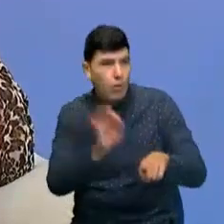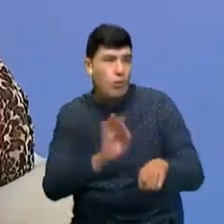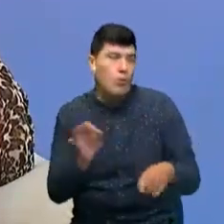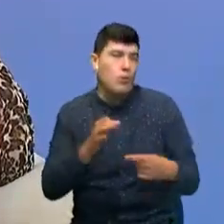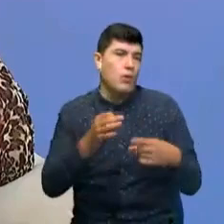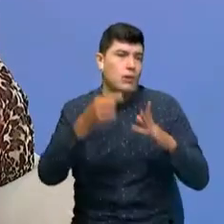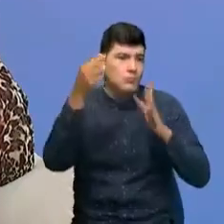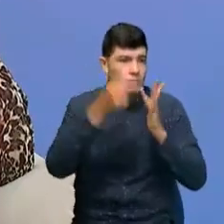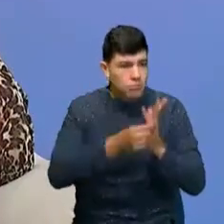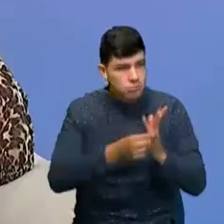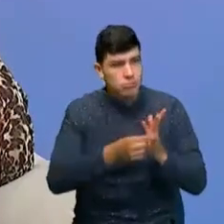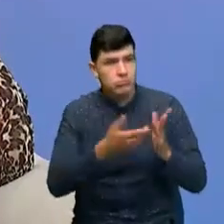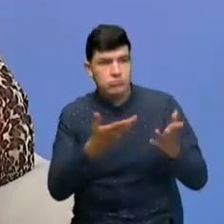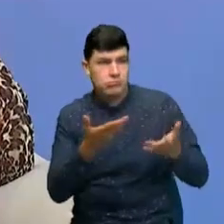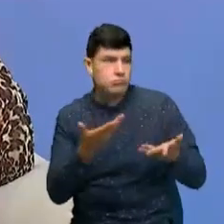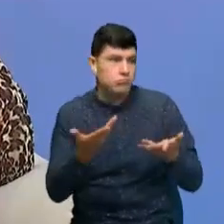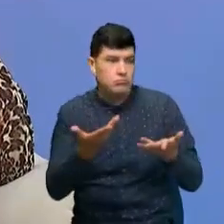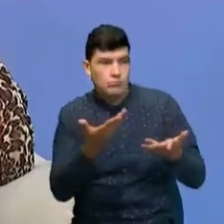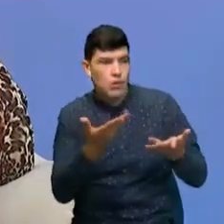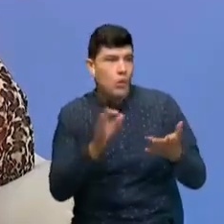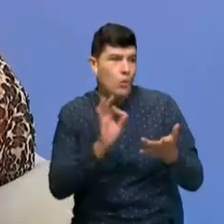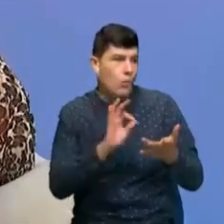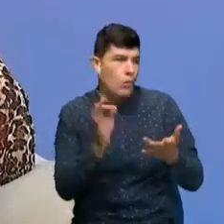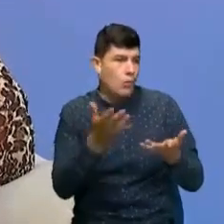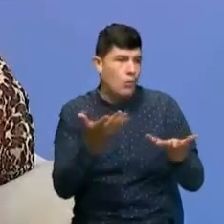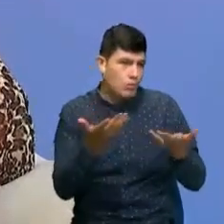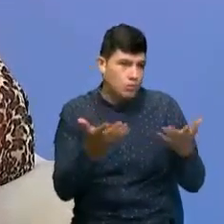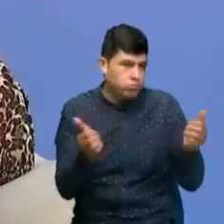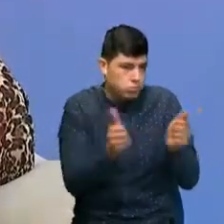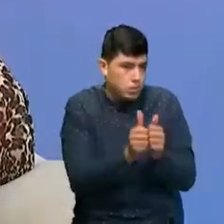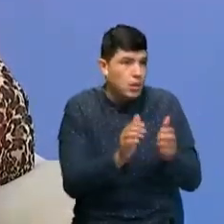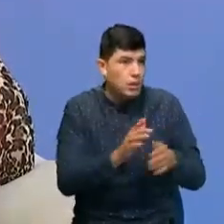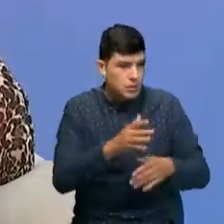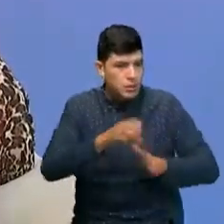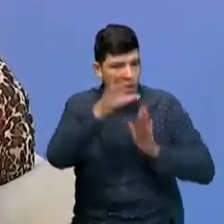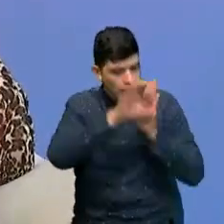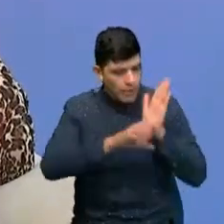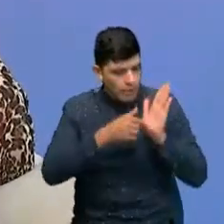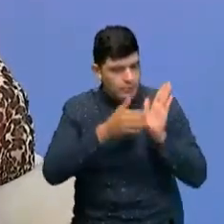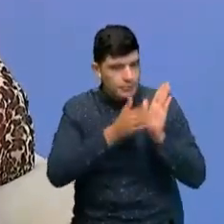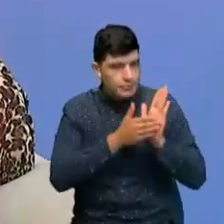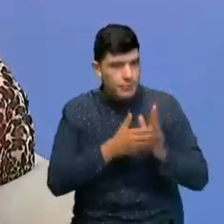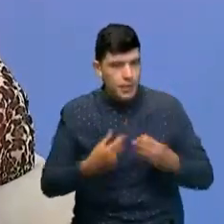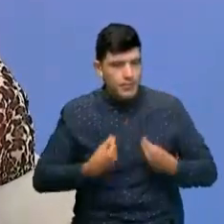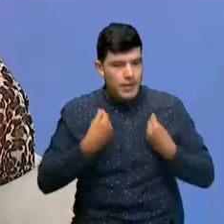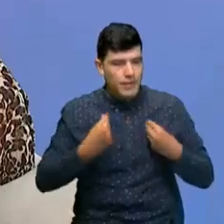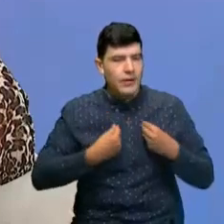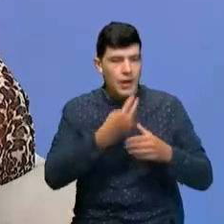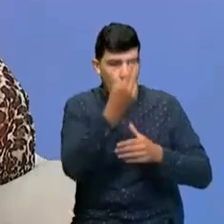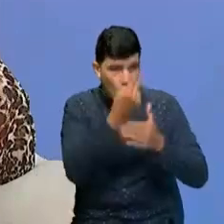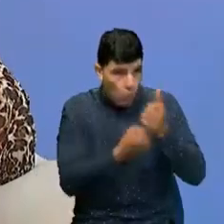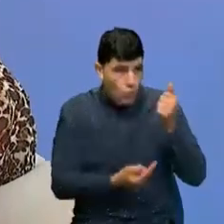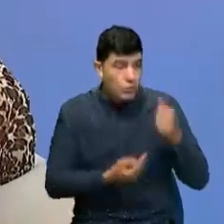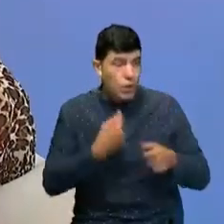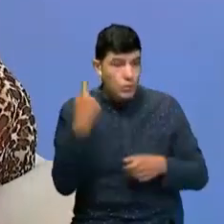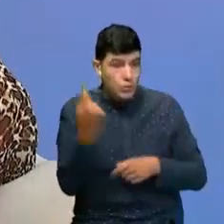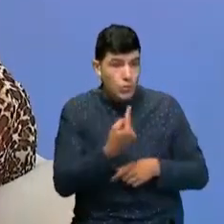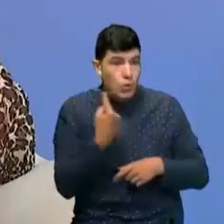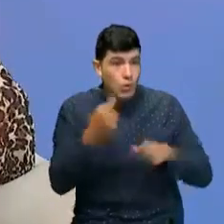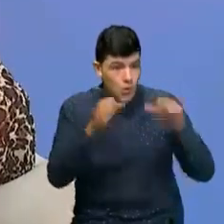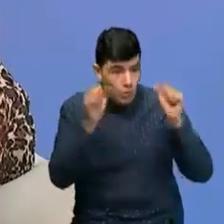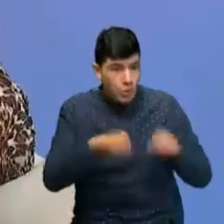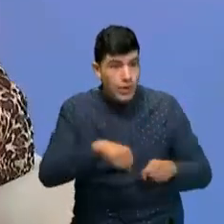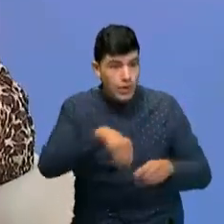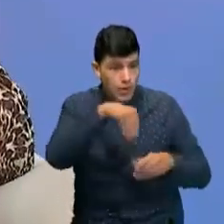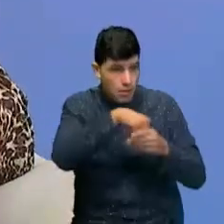de hecho o conyugal, okay, o de matrimonio, y acredite de estar conviviendo juntos, sí, porque no solamente pues puede estar casado